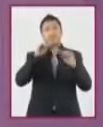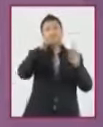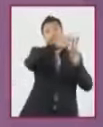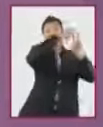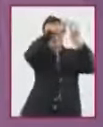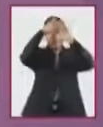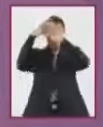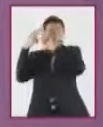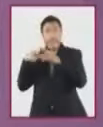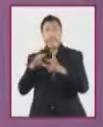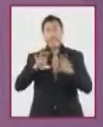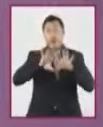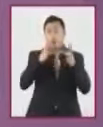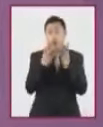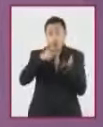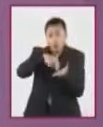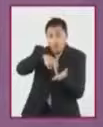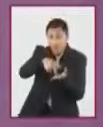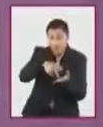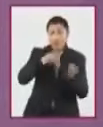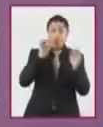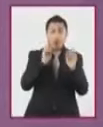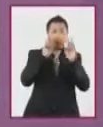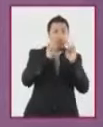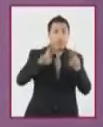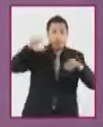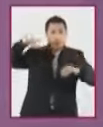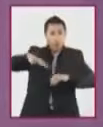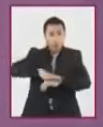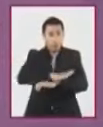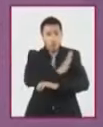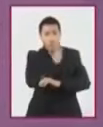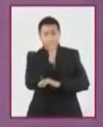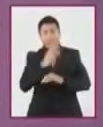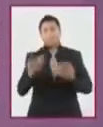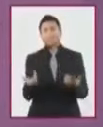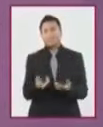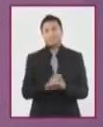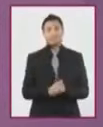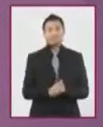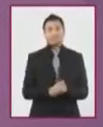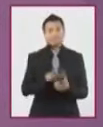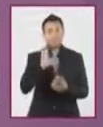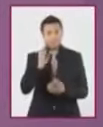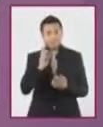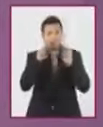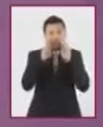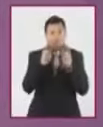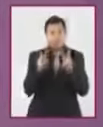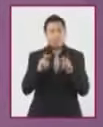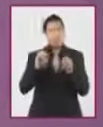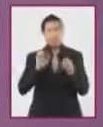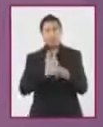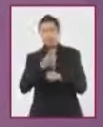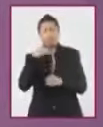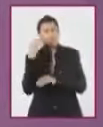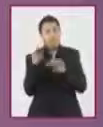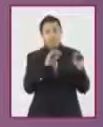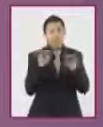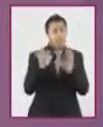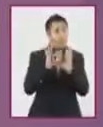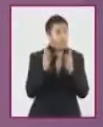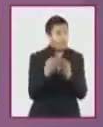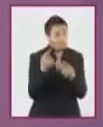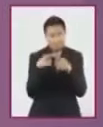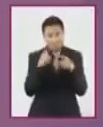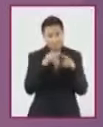cuando pateamos un balón o cuando observamos las olas del mar. Al percibir cualquier tipo de movimiento, podemos darnos